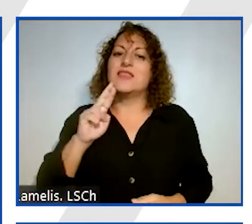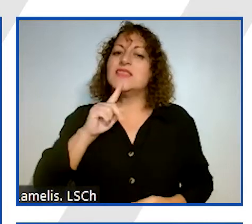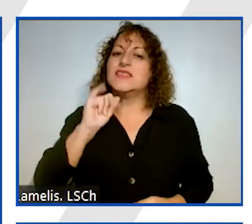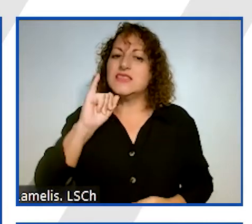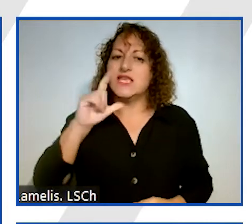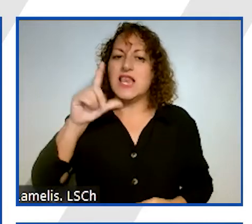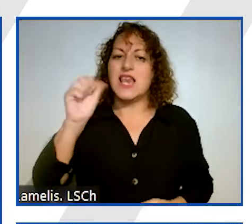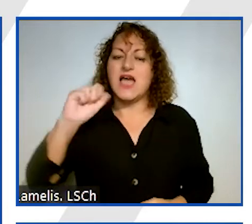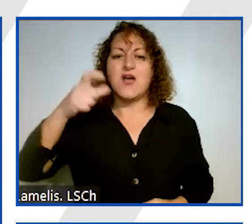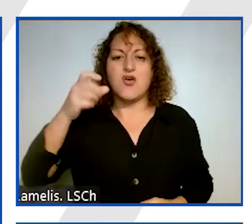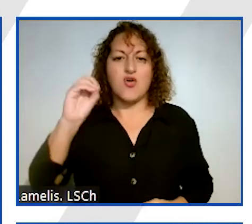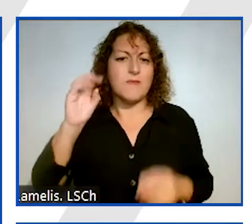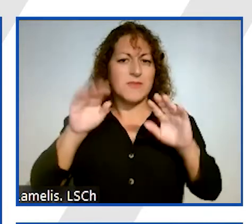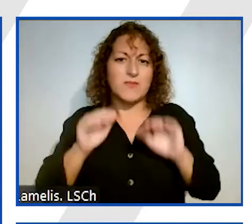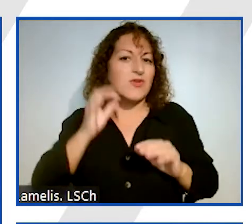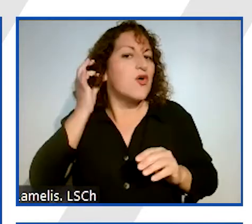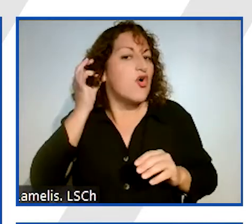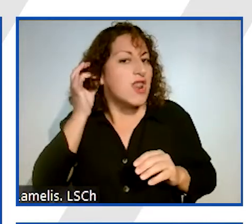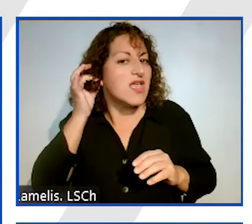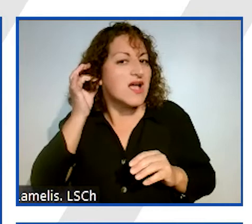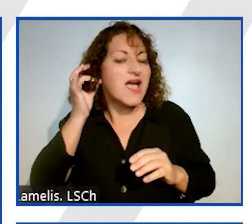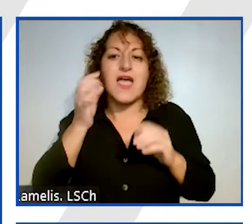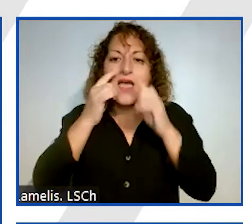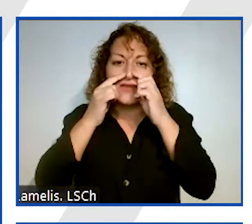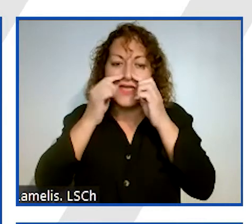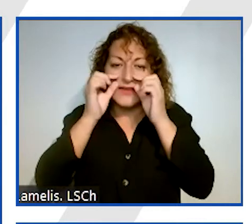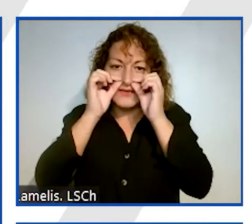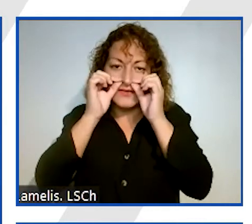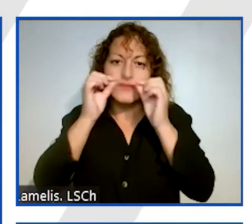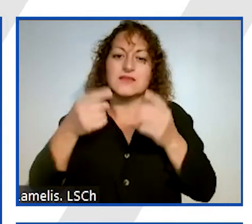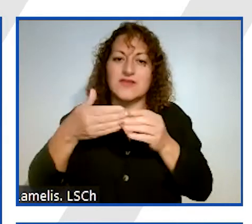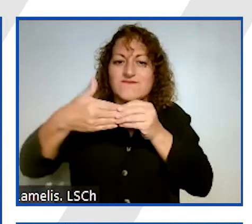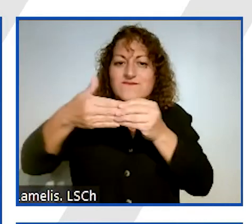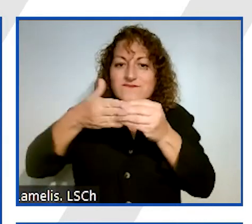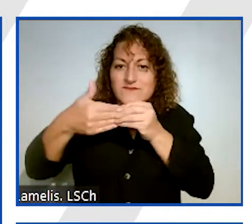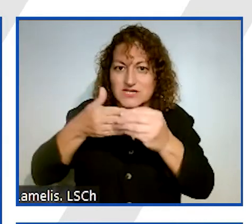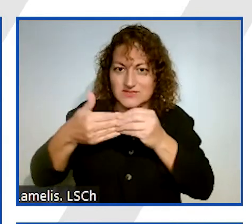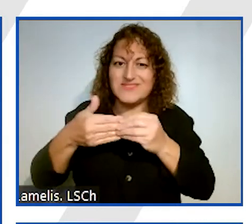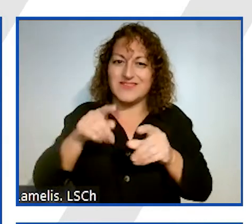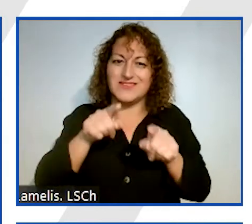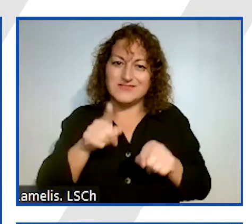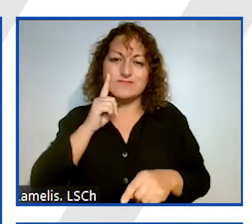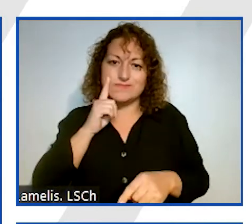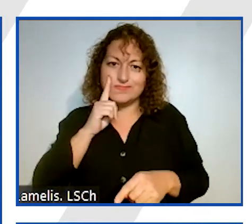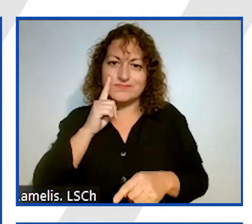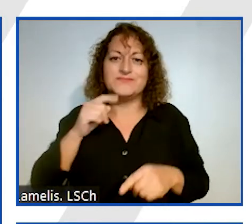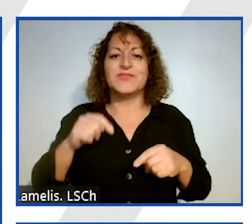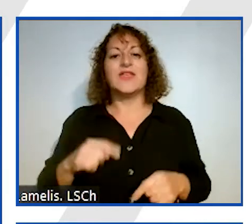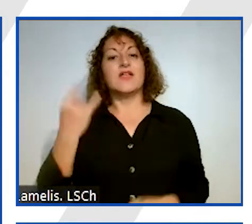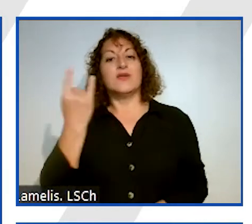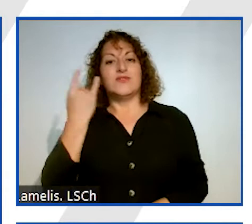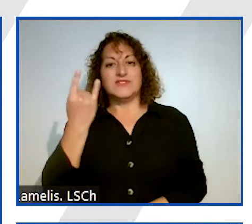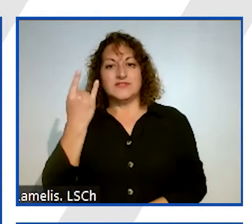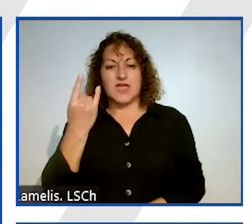la oreja, es el cartílago, y eso es lo que le da el soporte esquelético a estos animales. Y bueno, dentro de la diversidad natural tenemos dos